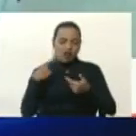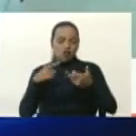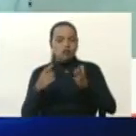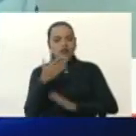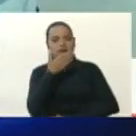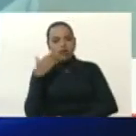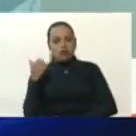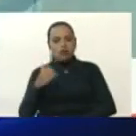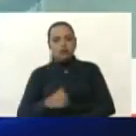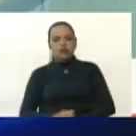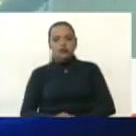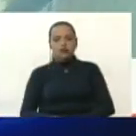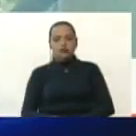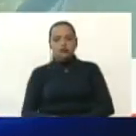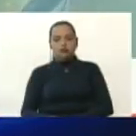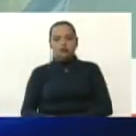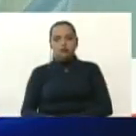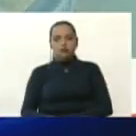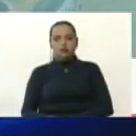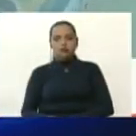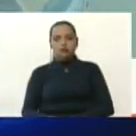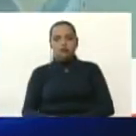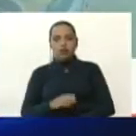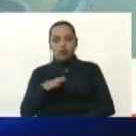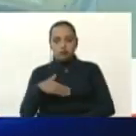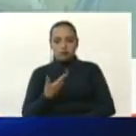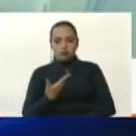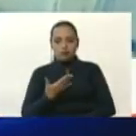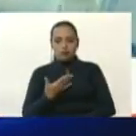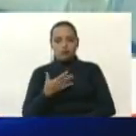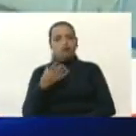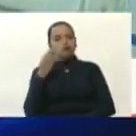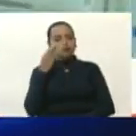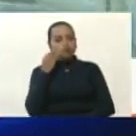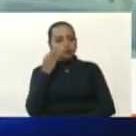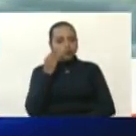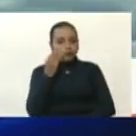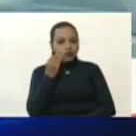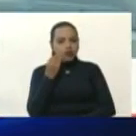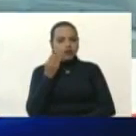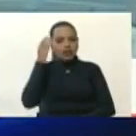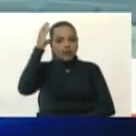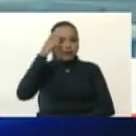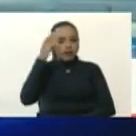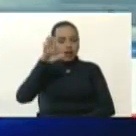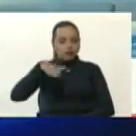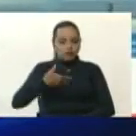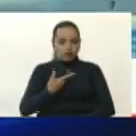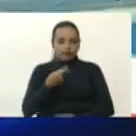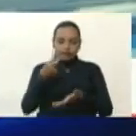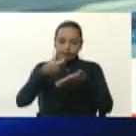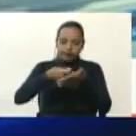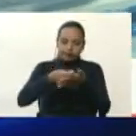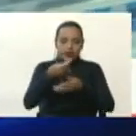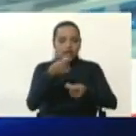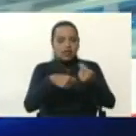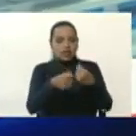Y hemos ganado en experiencia y en capacidad para la inversión que tenemos